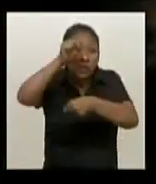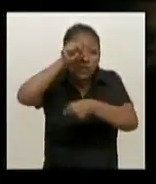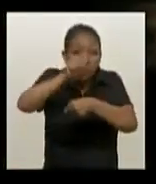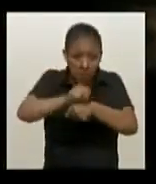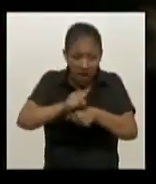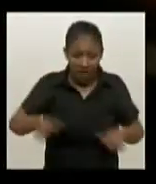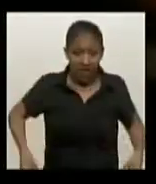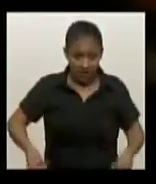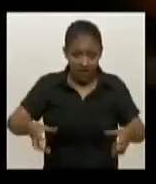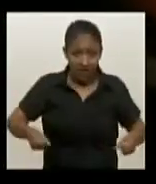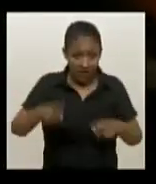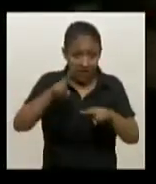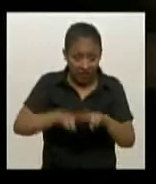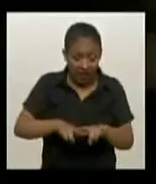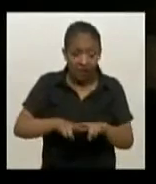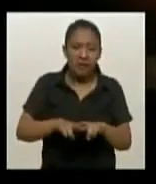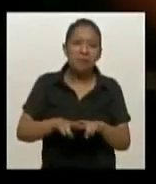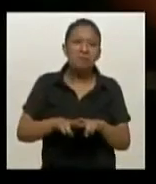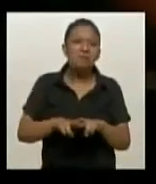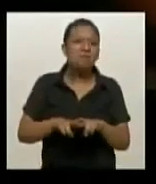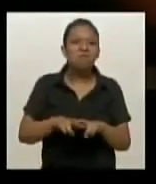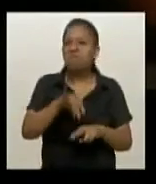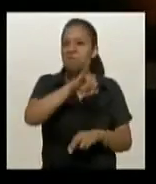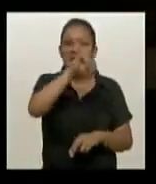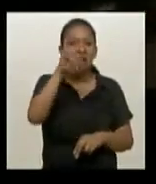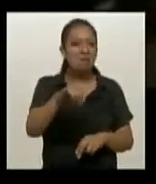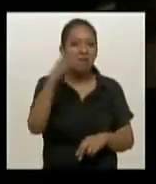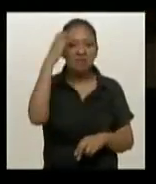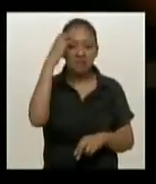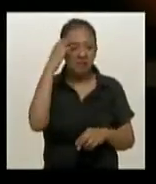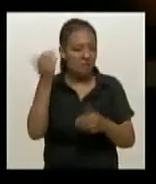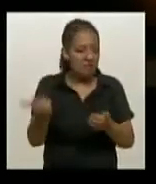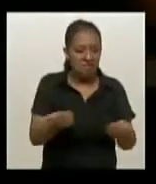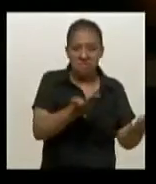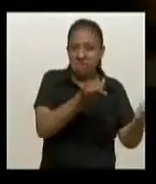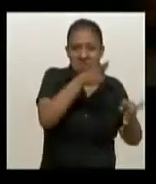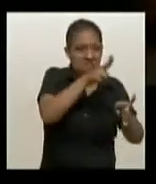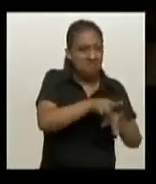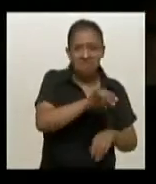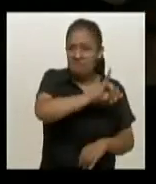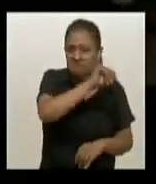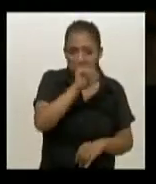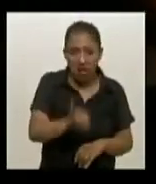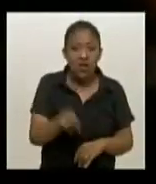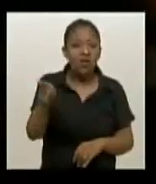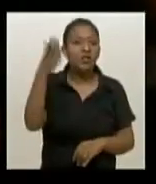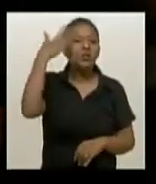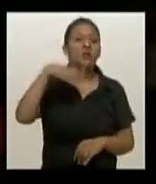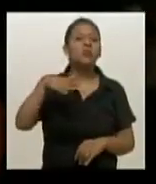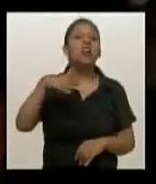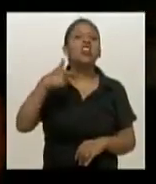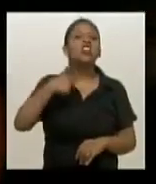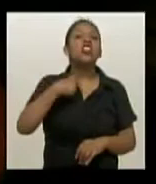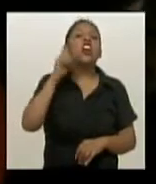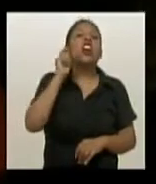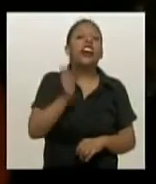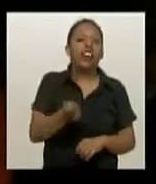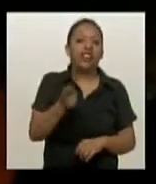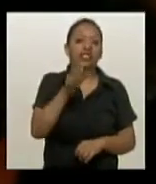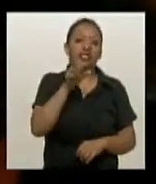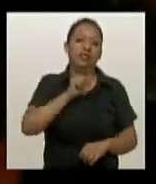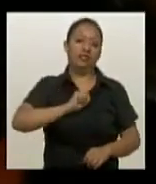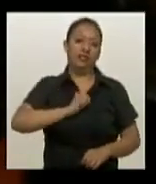en silla de ruedas. Nunca me pasaron a camilla porque ya supieron el diagnóstico que yo